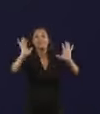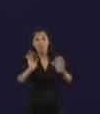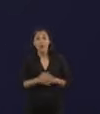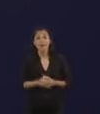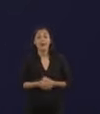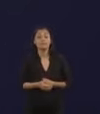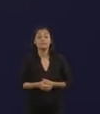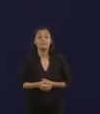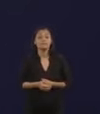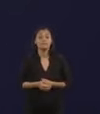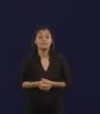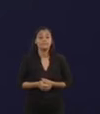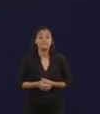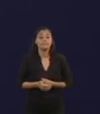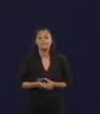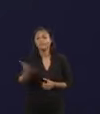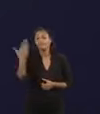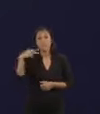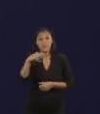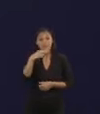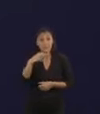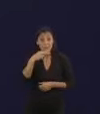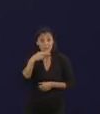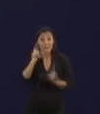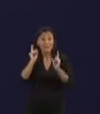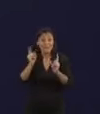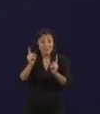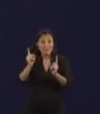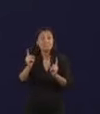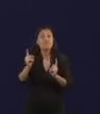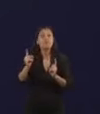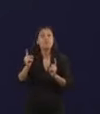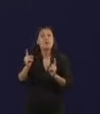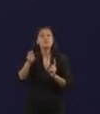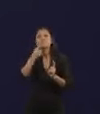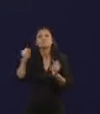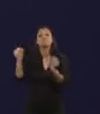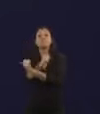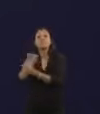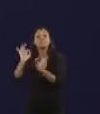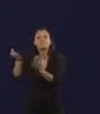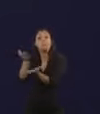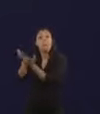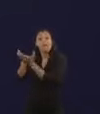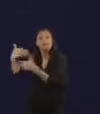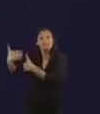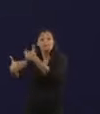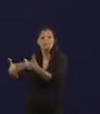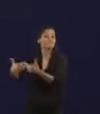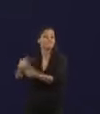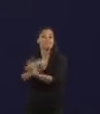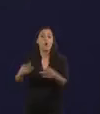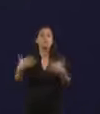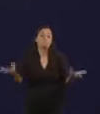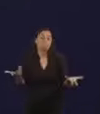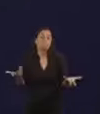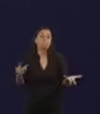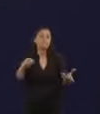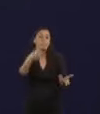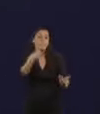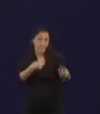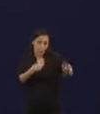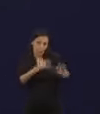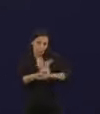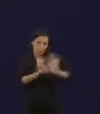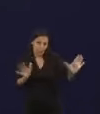sentido el impacto si efectivamente el viernes la carta de crédito hubiese procedido como como todos esperábamos dicho esto y a tu pregunta